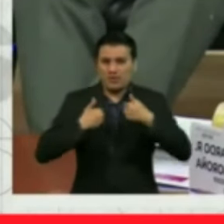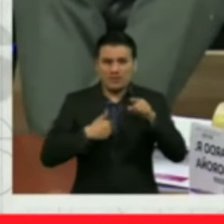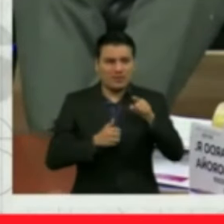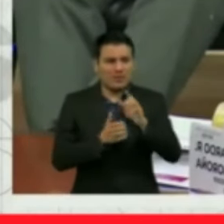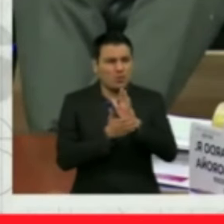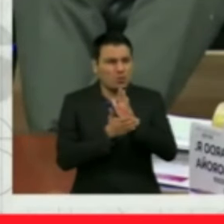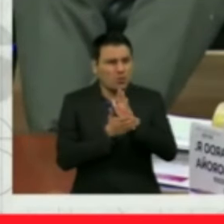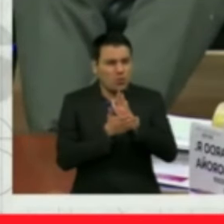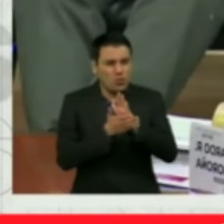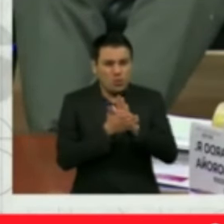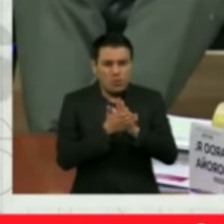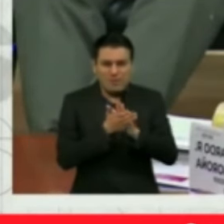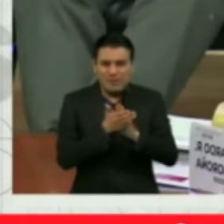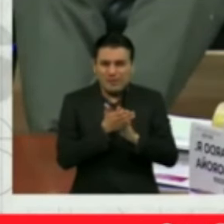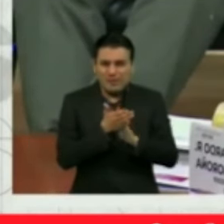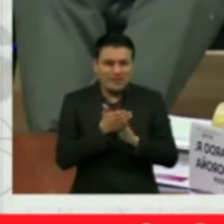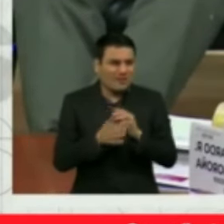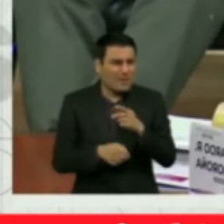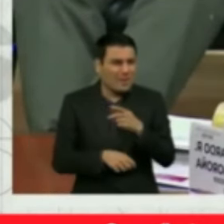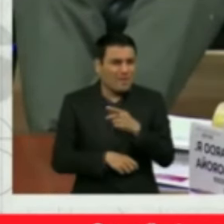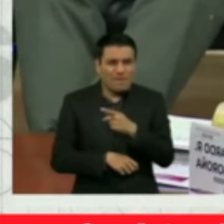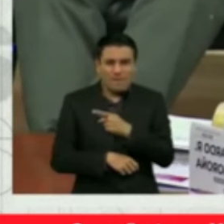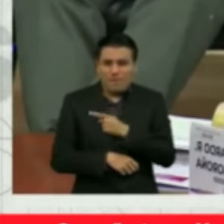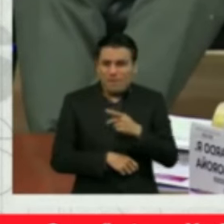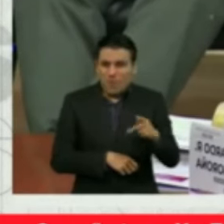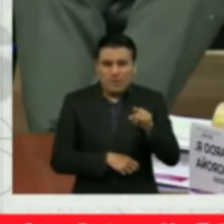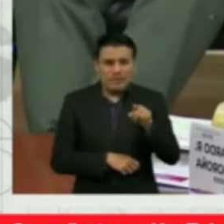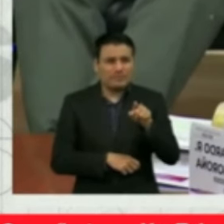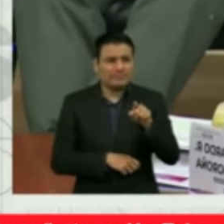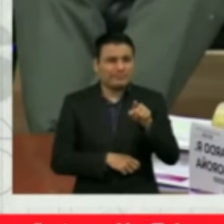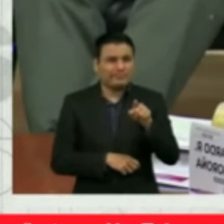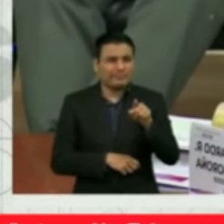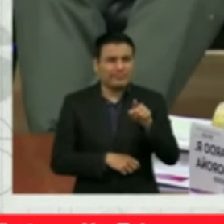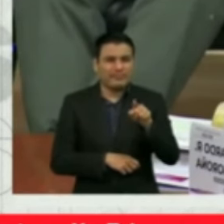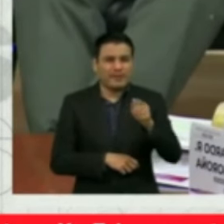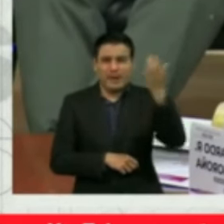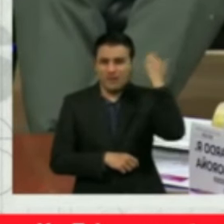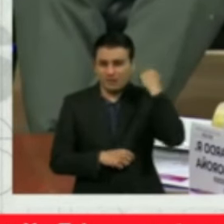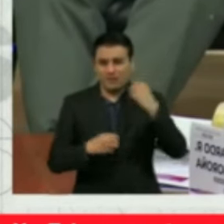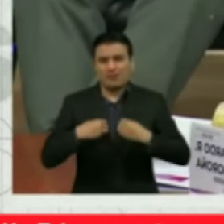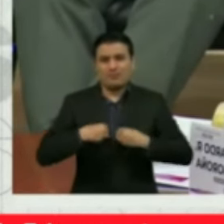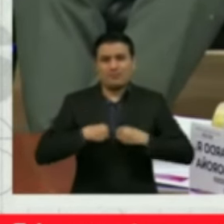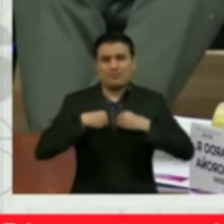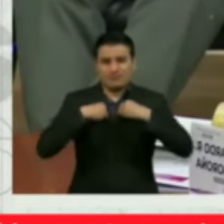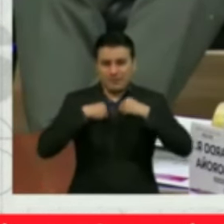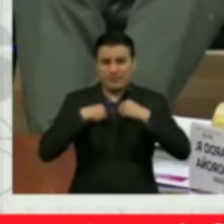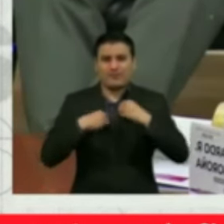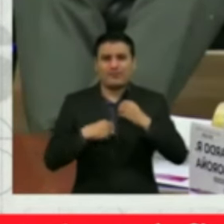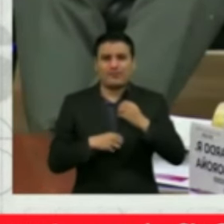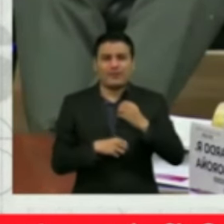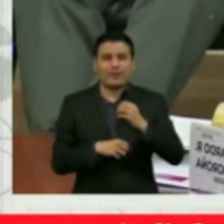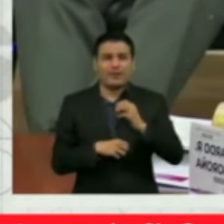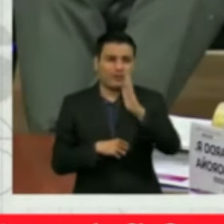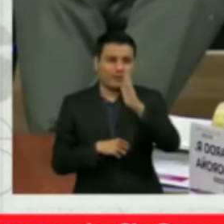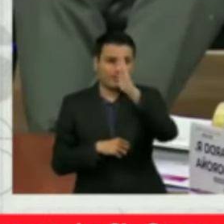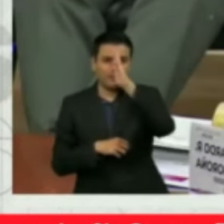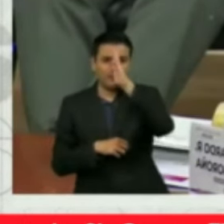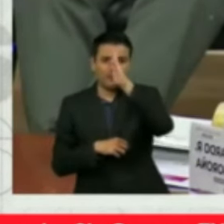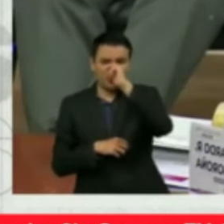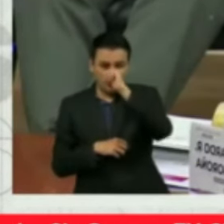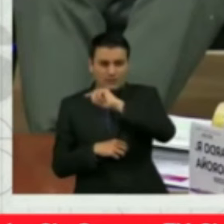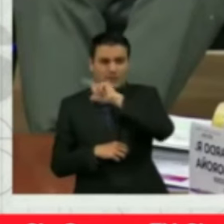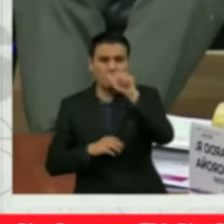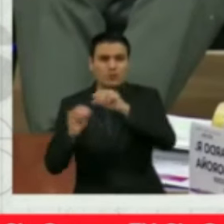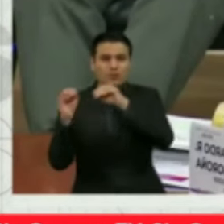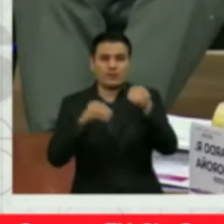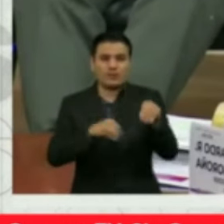muy humilde, era muy, muy pobre. Huyó de la pobreza de Nayarit, de Mochis a Nayarit. Ahí se fue a vivir